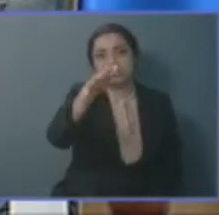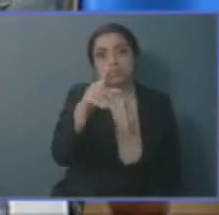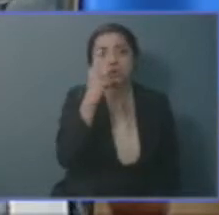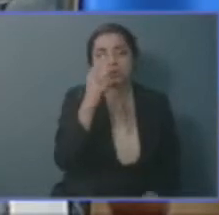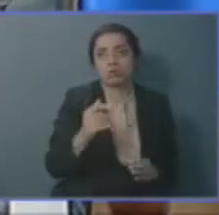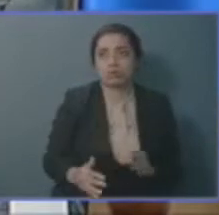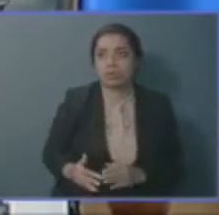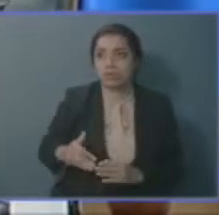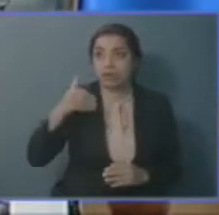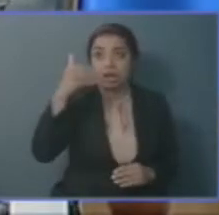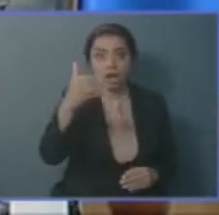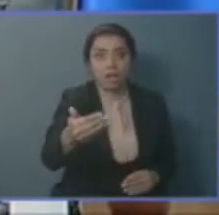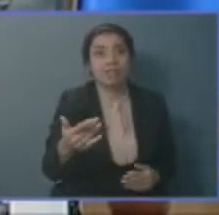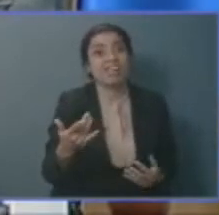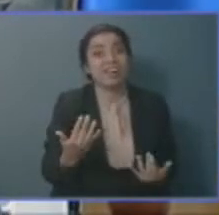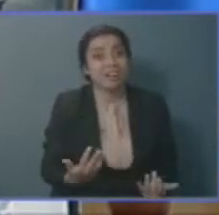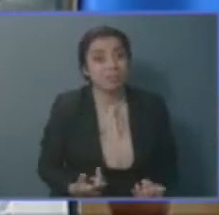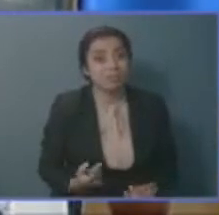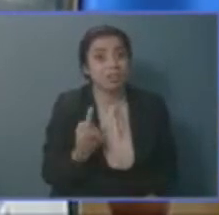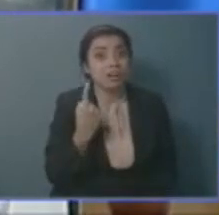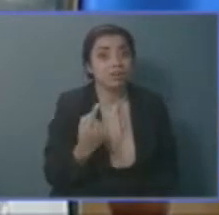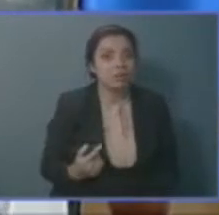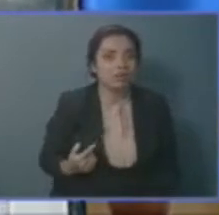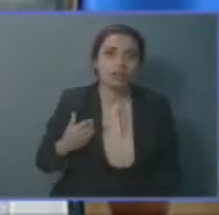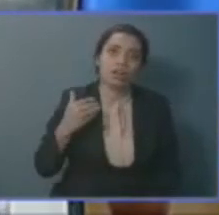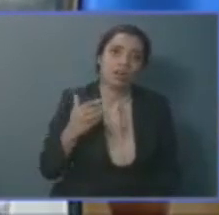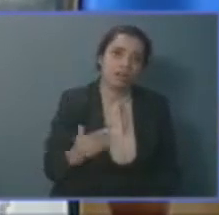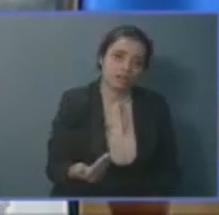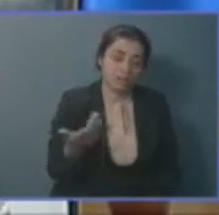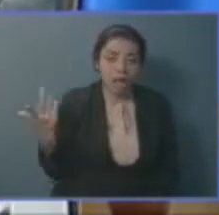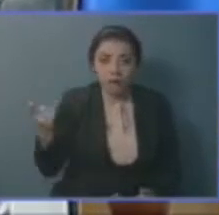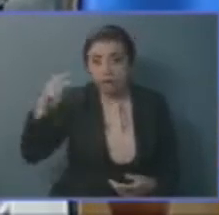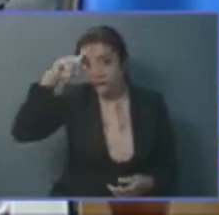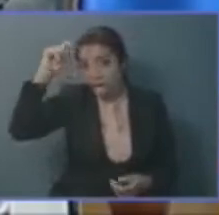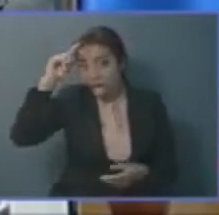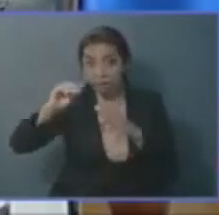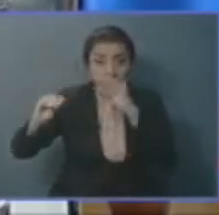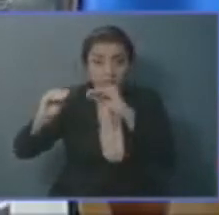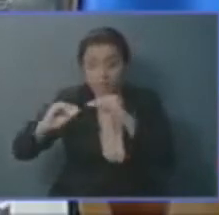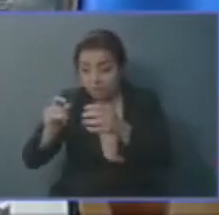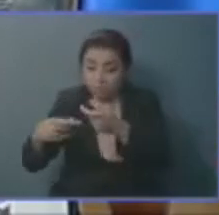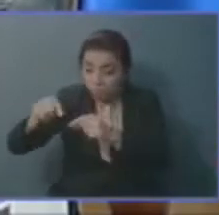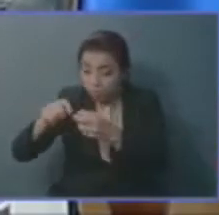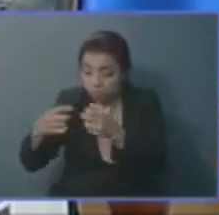en lo que se hace y en lo que se puede producir en forma masiva.